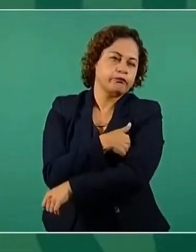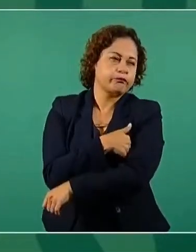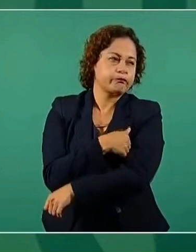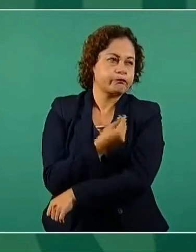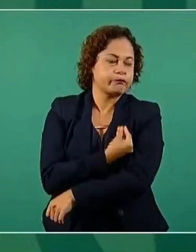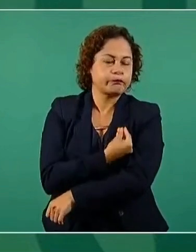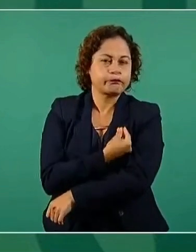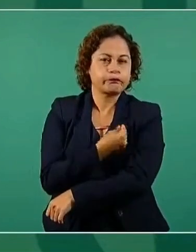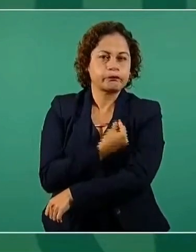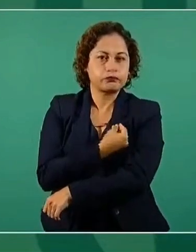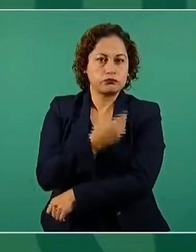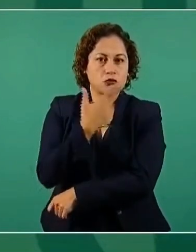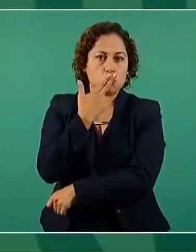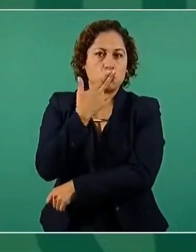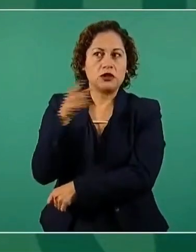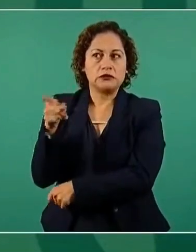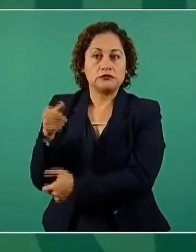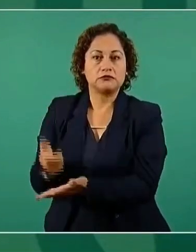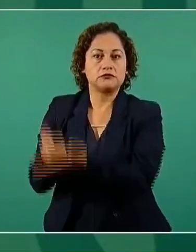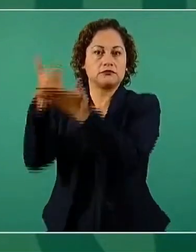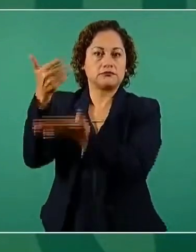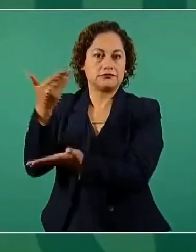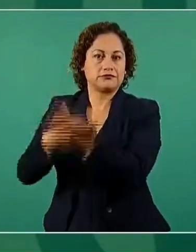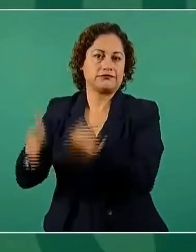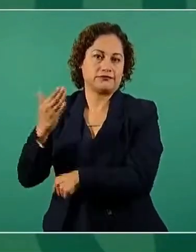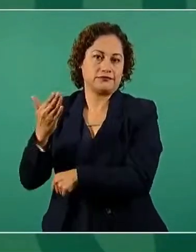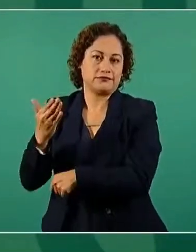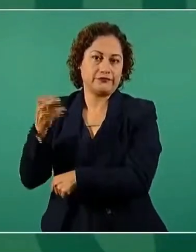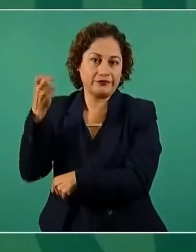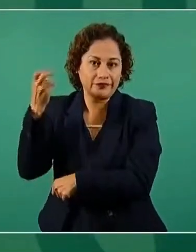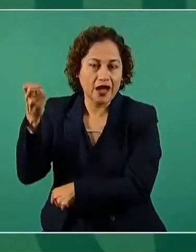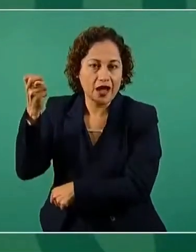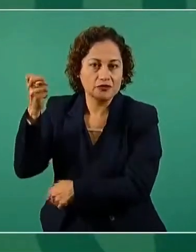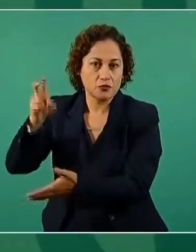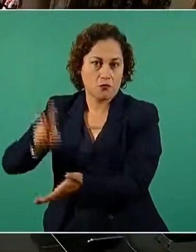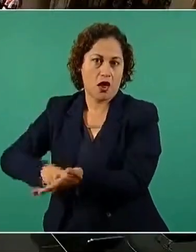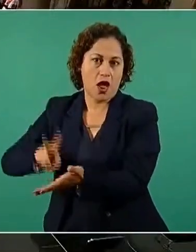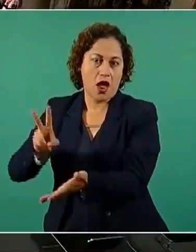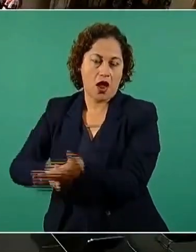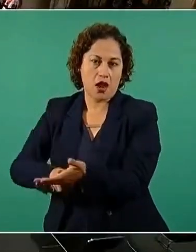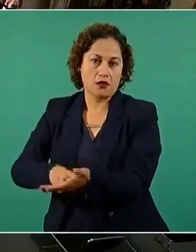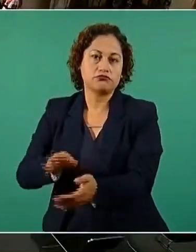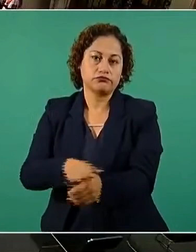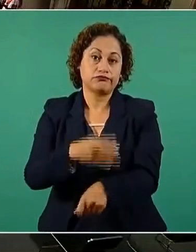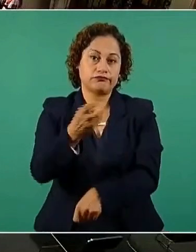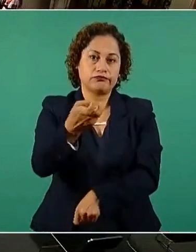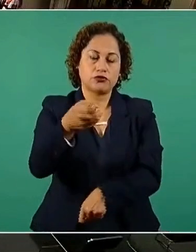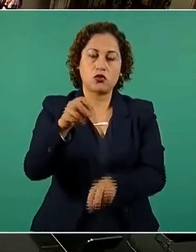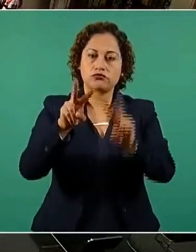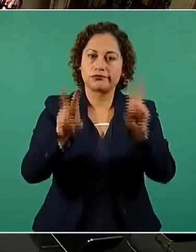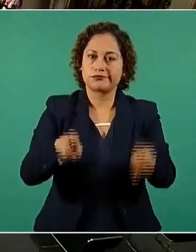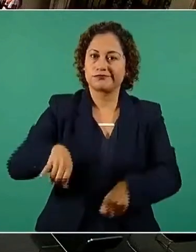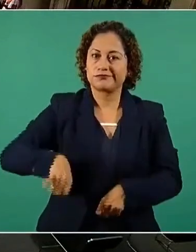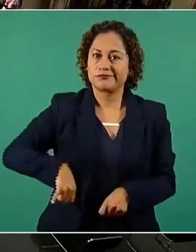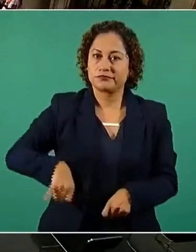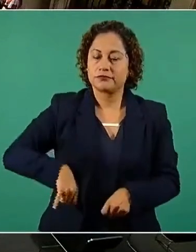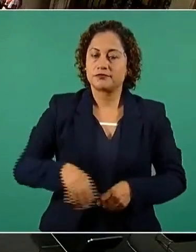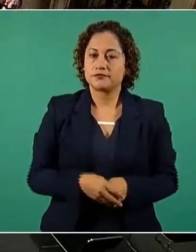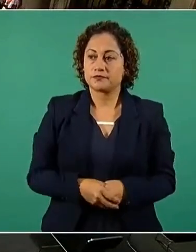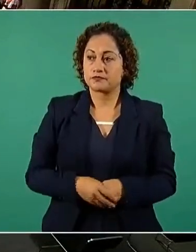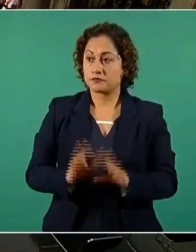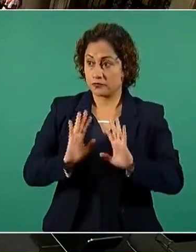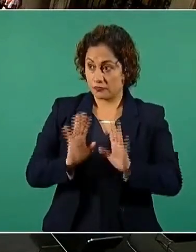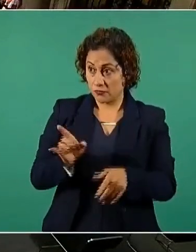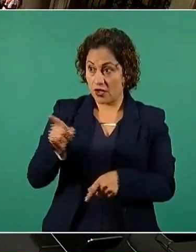son las culturas. Pero en fin, es muy interesante. Sí, gracias, presidente. Ya presentaste tus